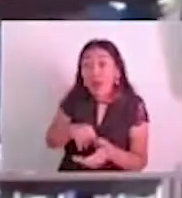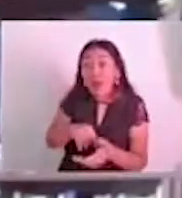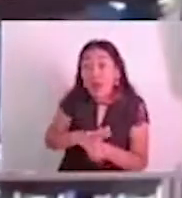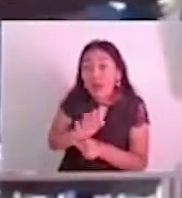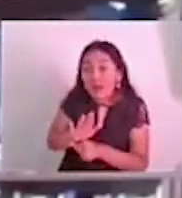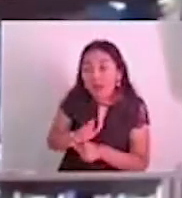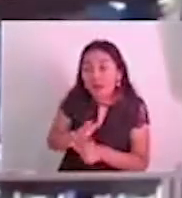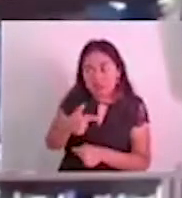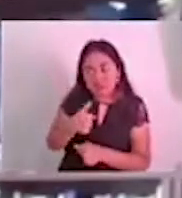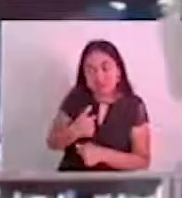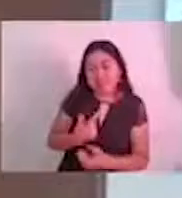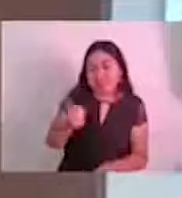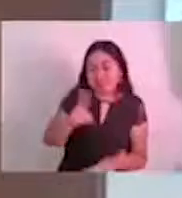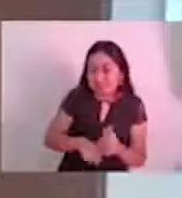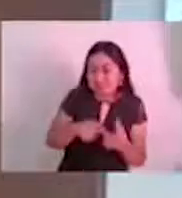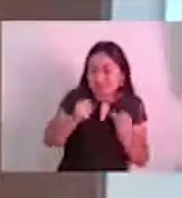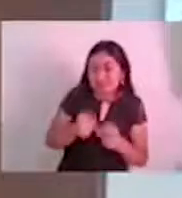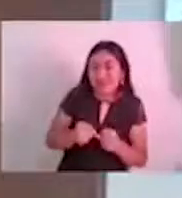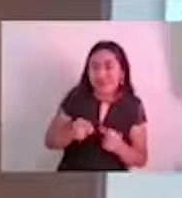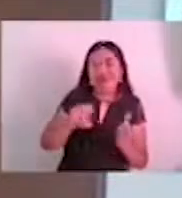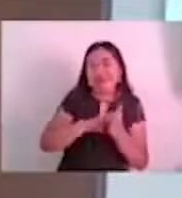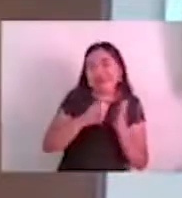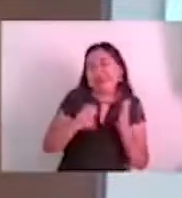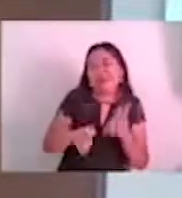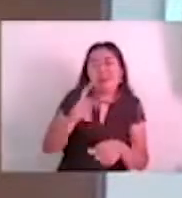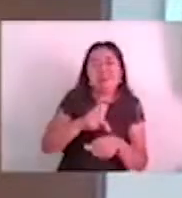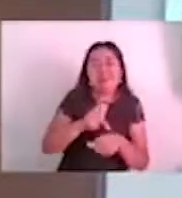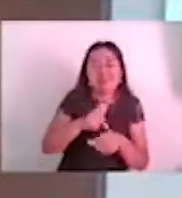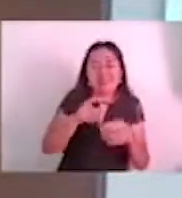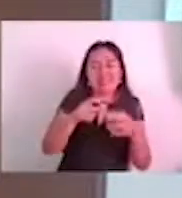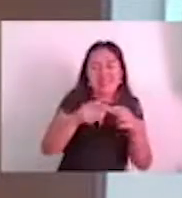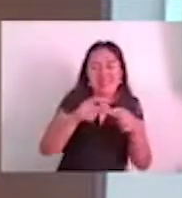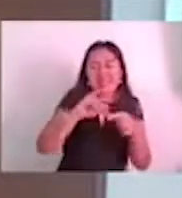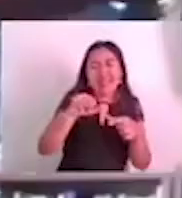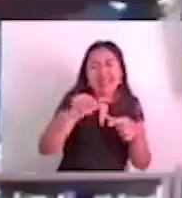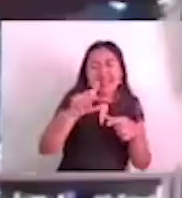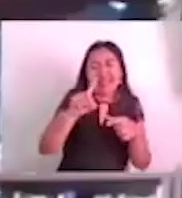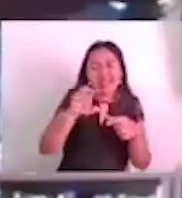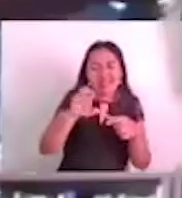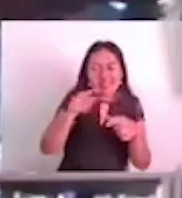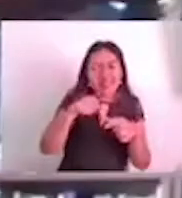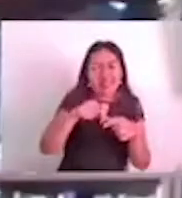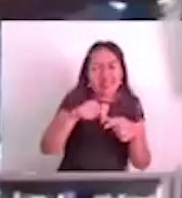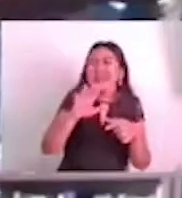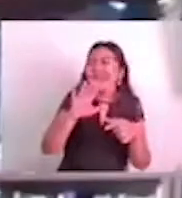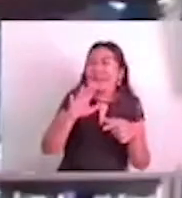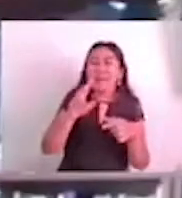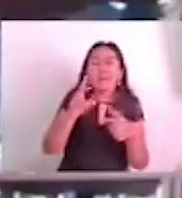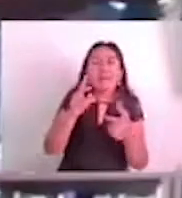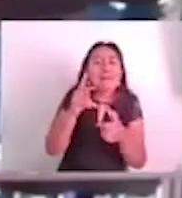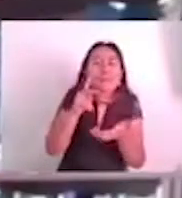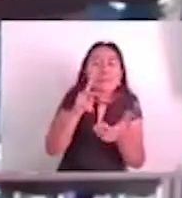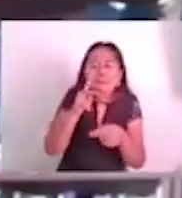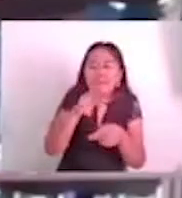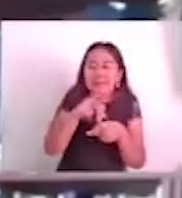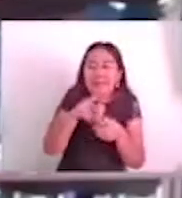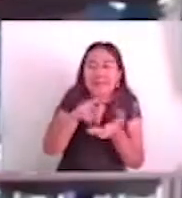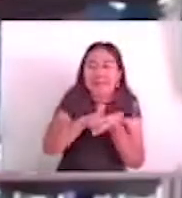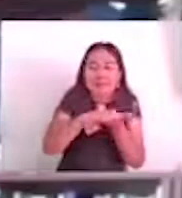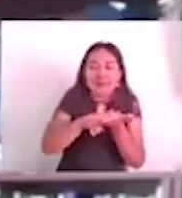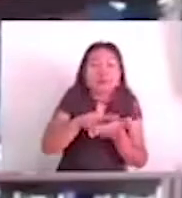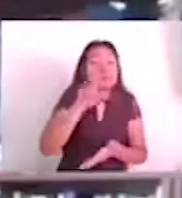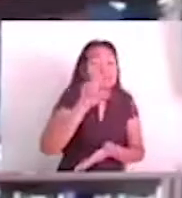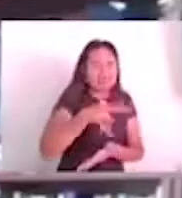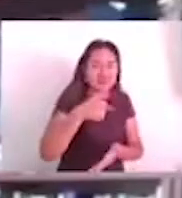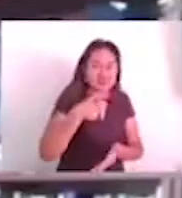de piedras de jade, ¿no? El famoso corazón de piedra verde. ¿No? Encontramos en una, yo excavé Huejotzingo, en una de